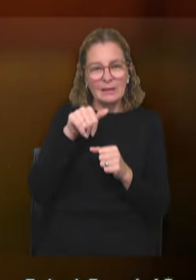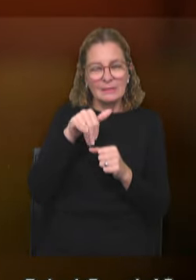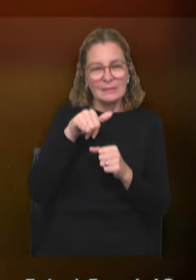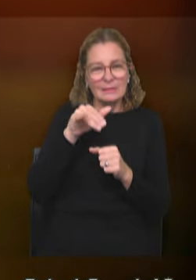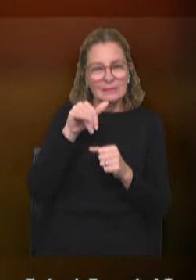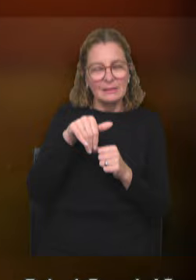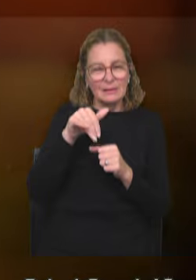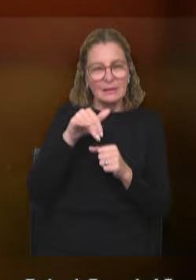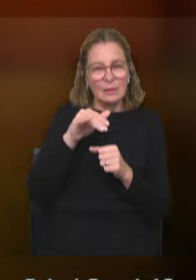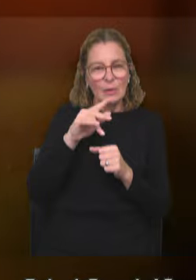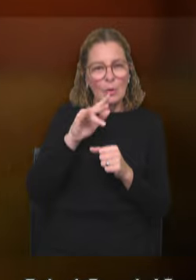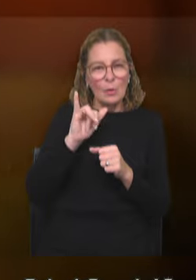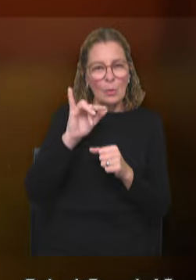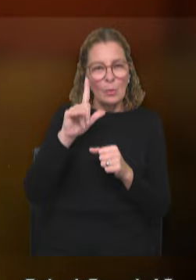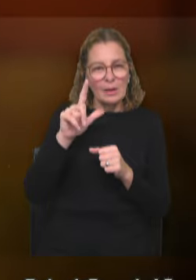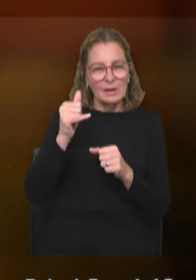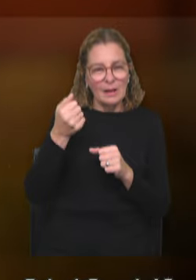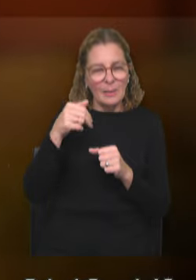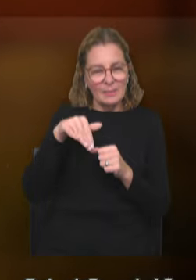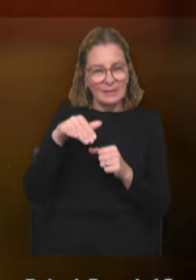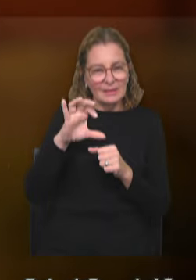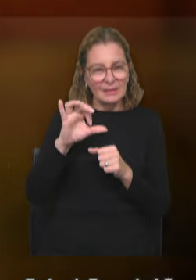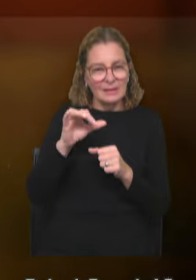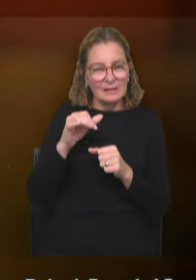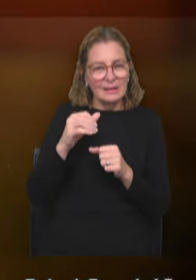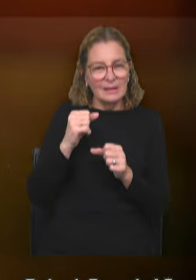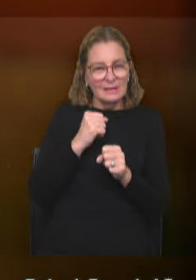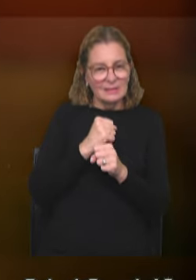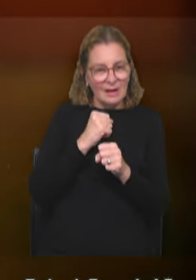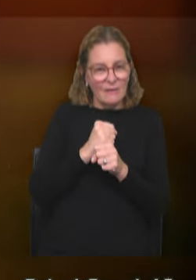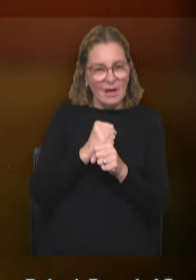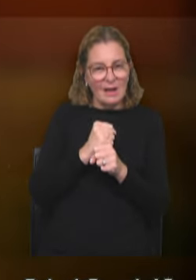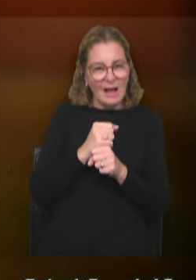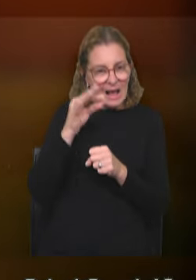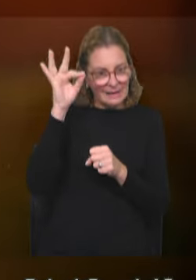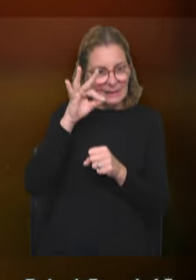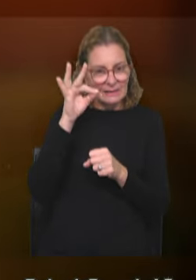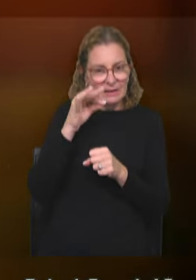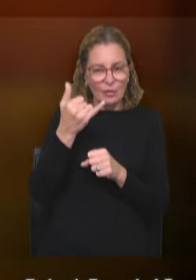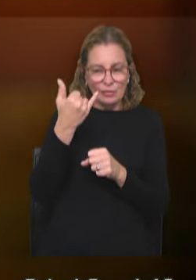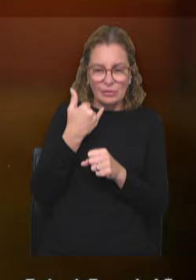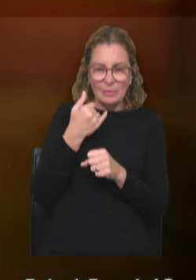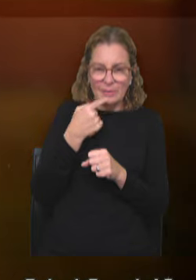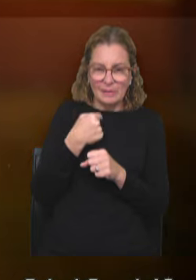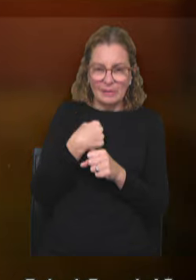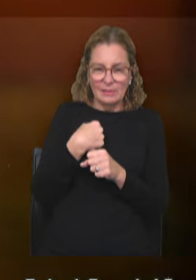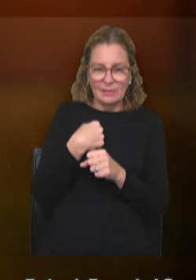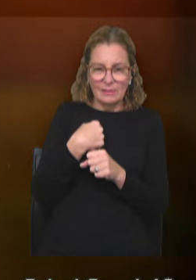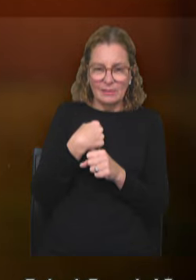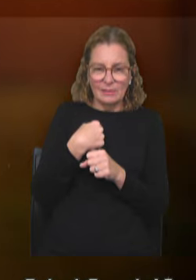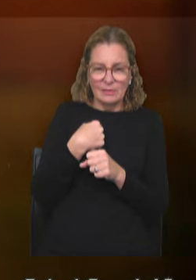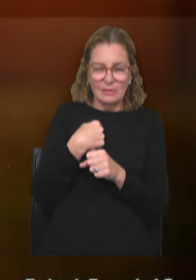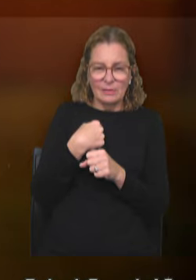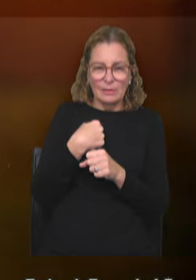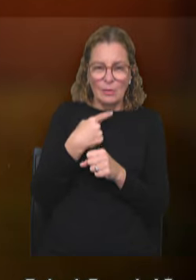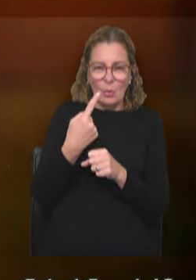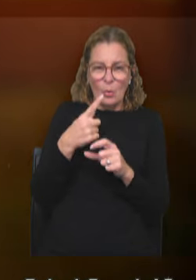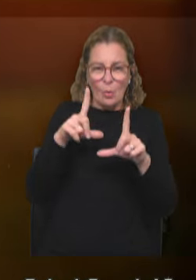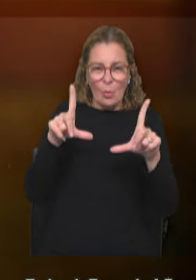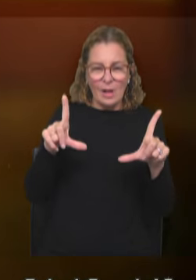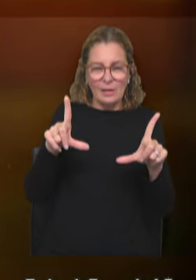casa de subasta pequeña que se llama Tubis, en Sussex, en Inglaterra. En ese salió a subasta un cuadro a